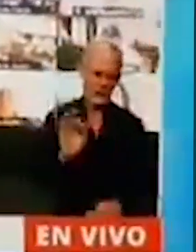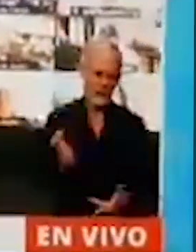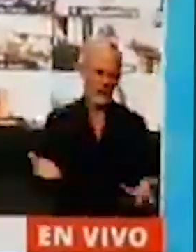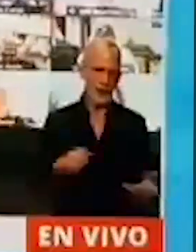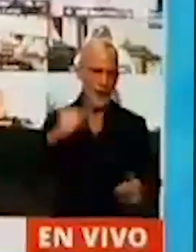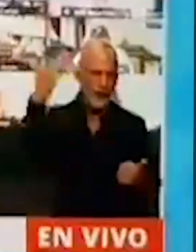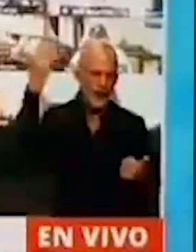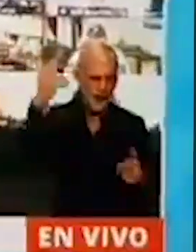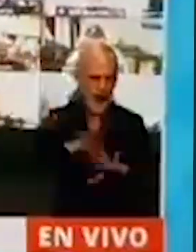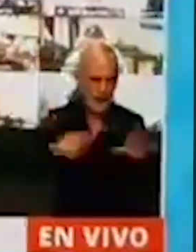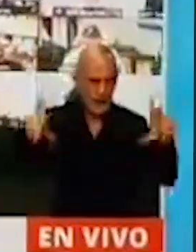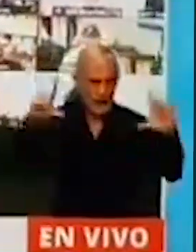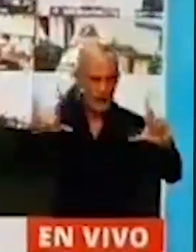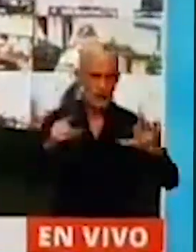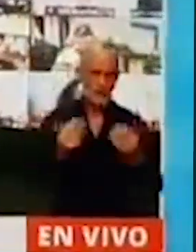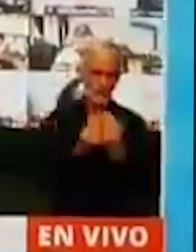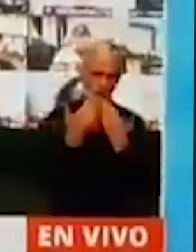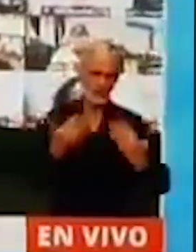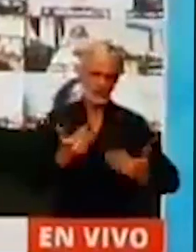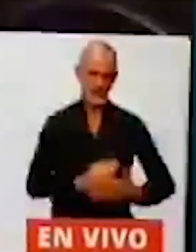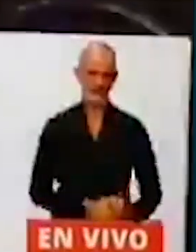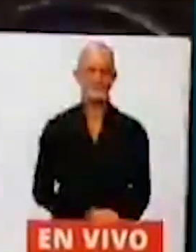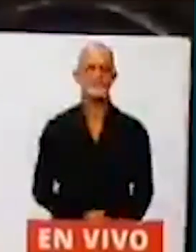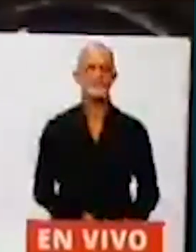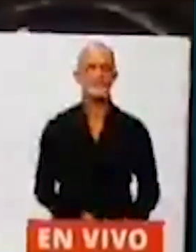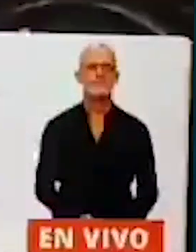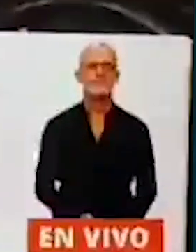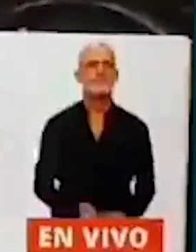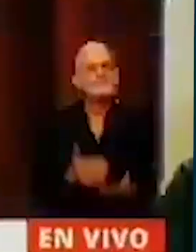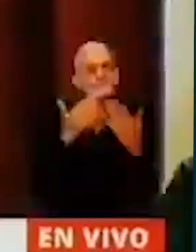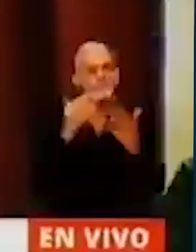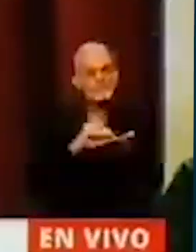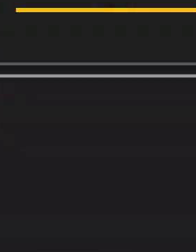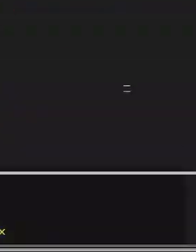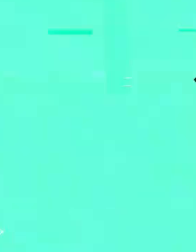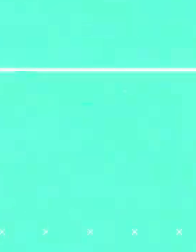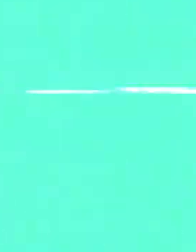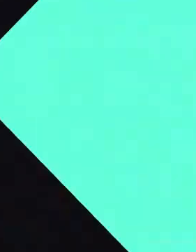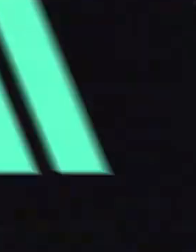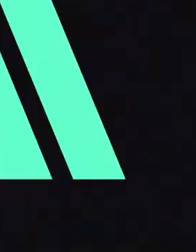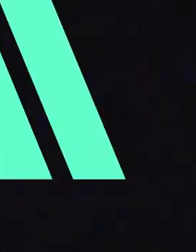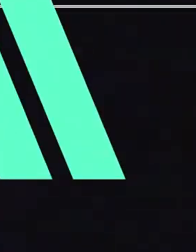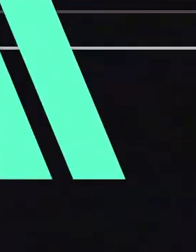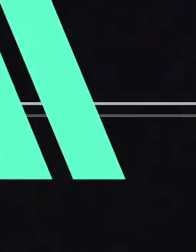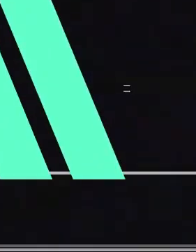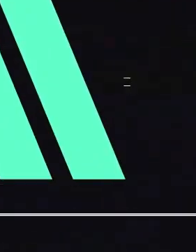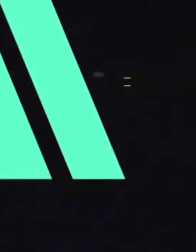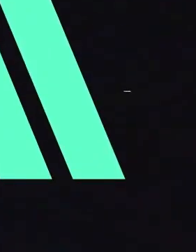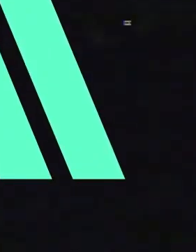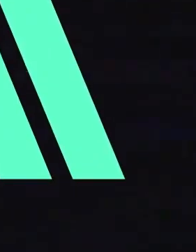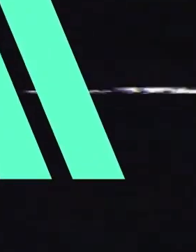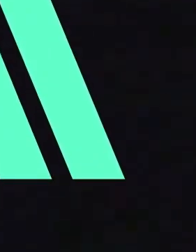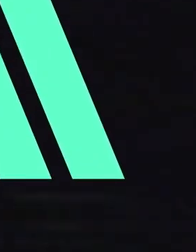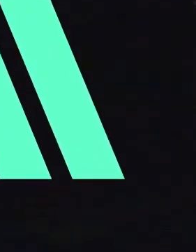cero. Nada más, señor presidente. Gracias, diputado.